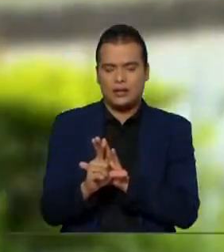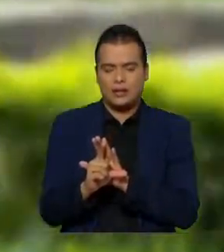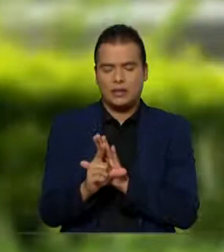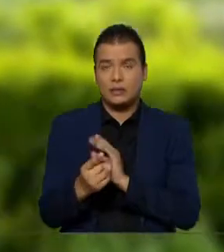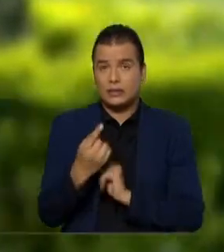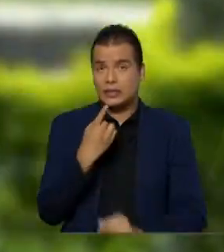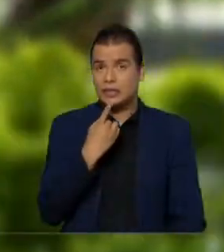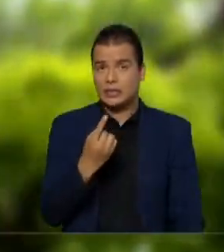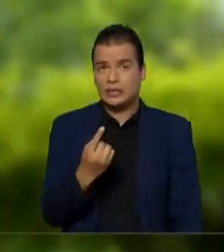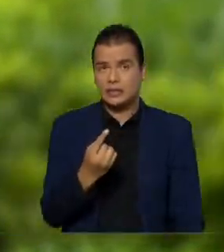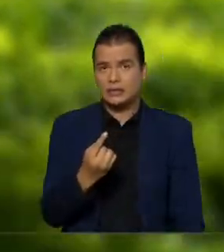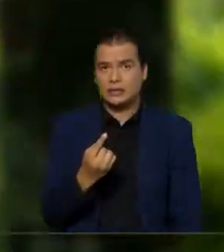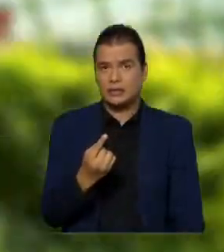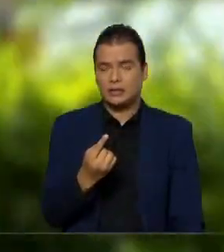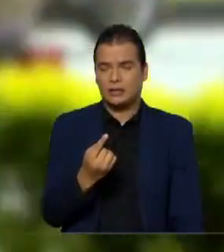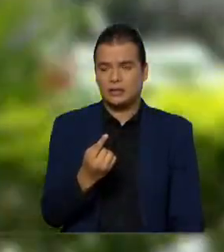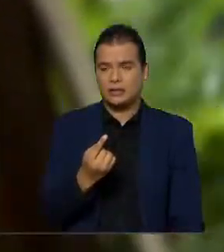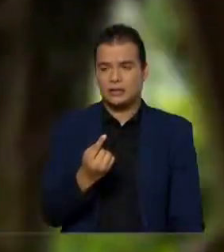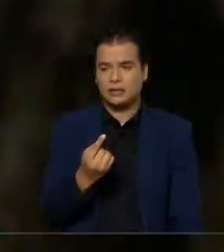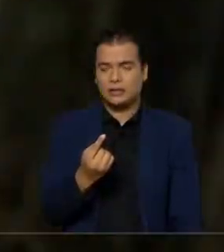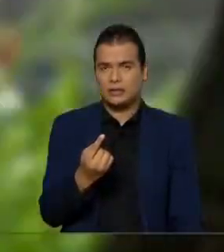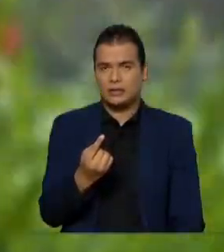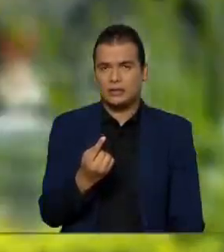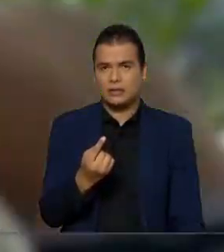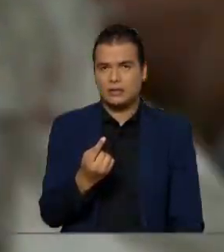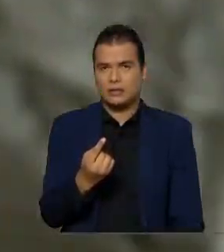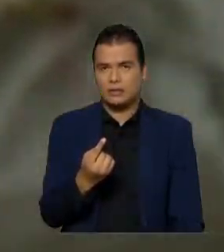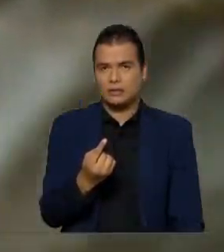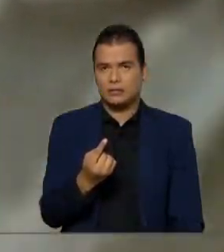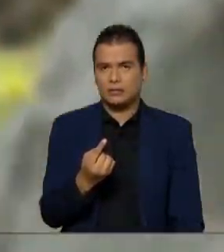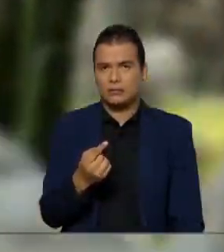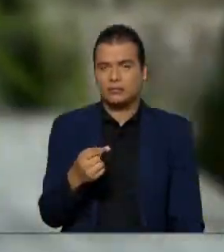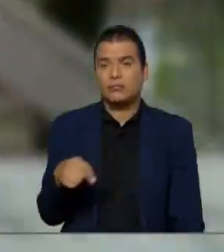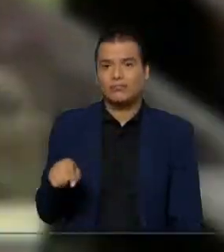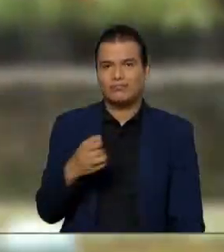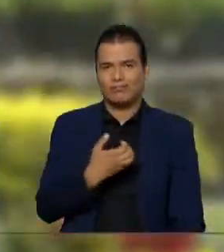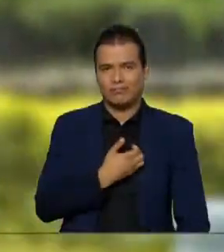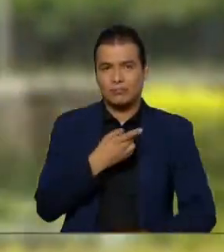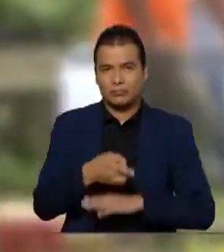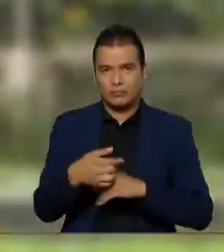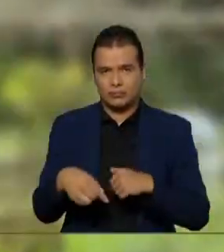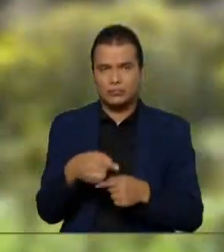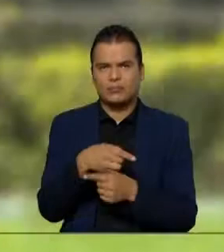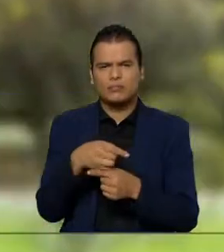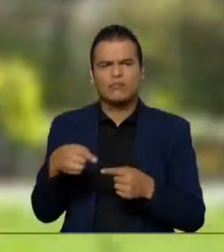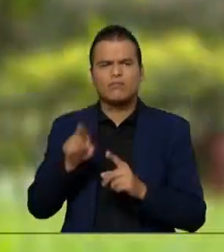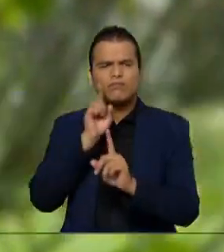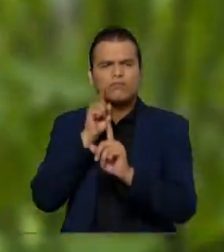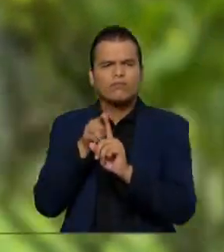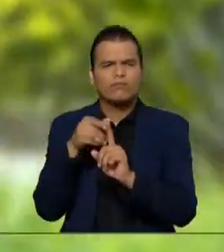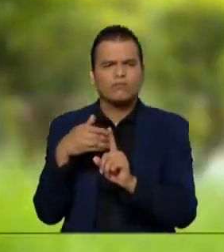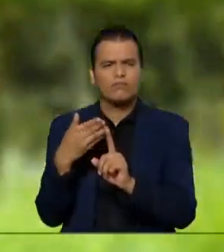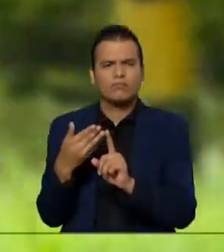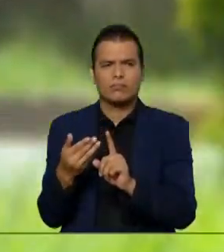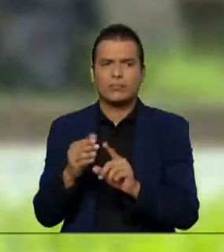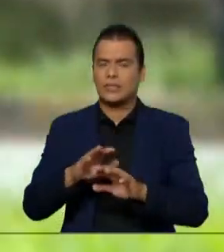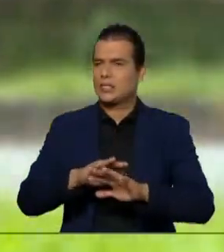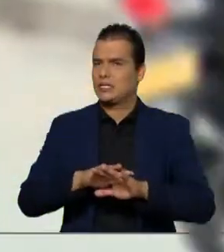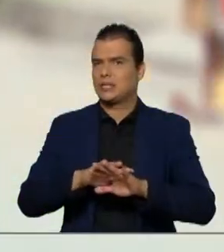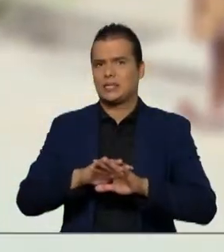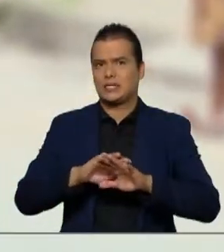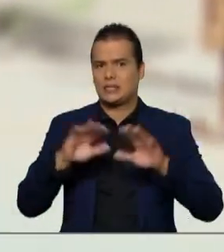que lo expidió la Administración Central esta semana. Y lo que estamos buscando es que